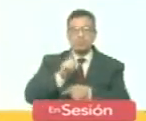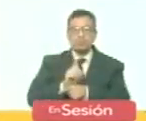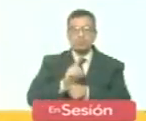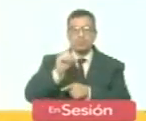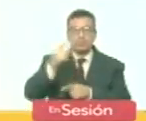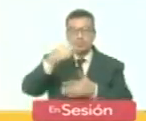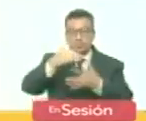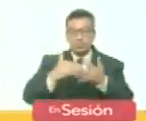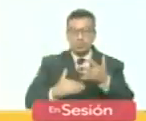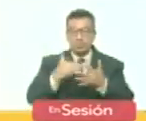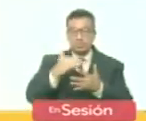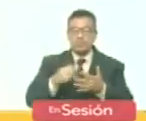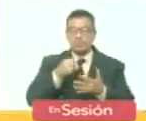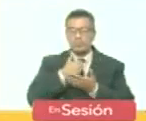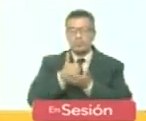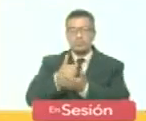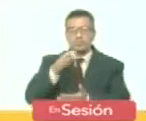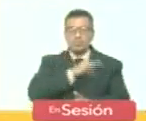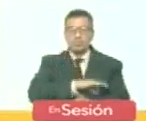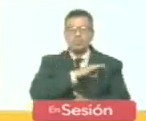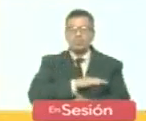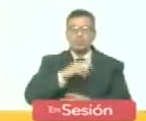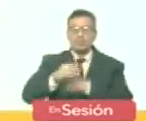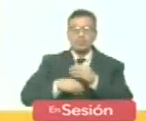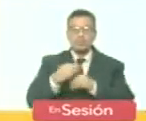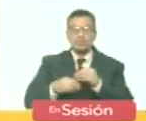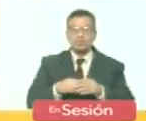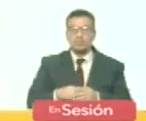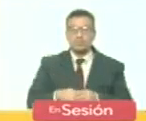índice de bienestar social que no haya sido